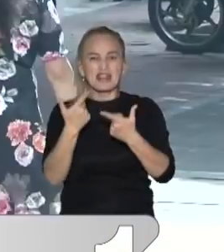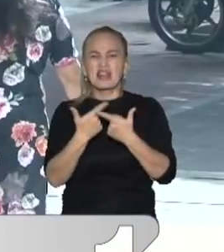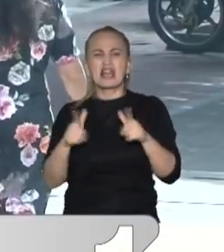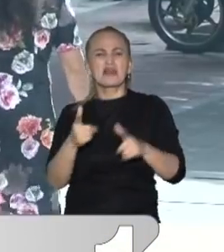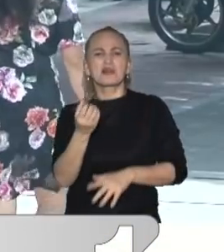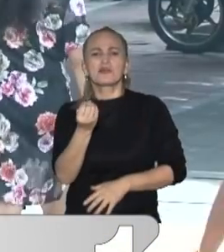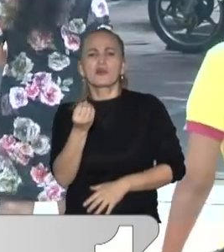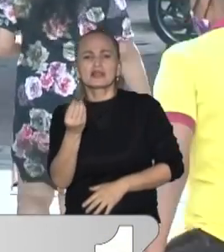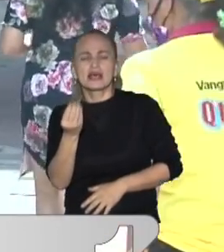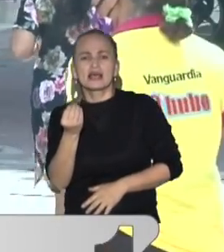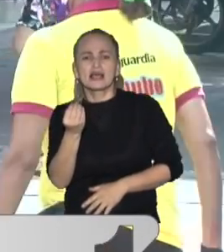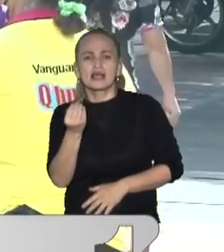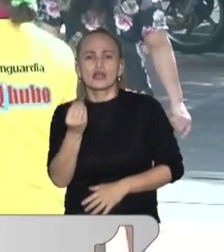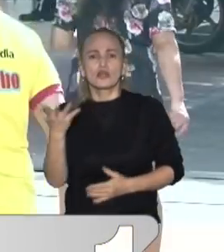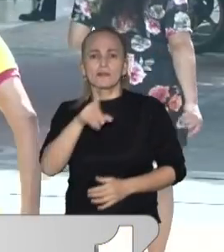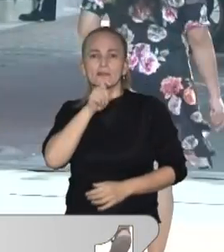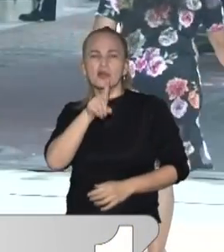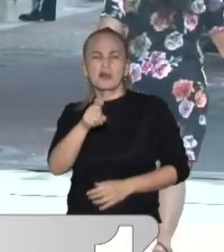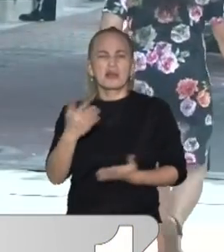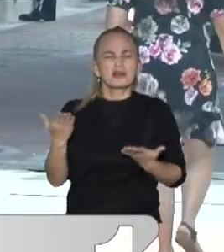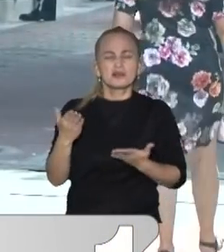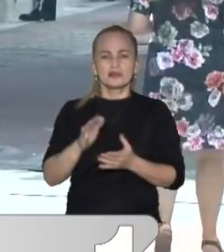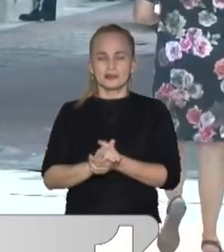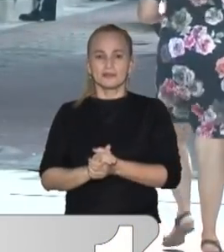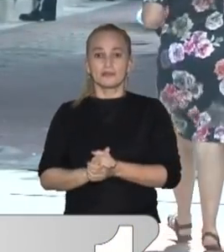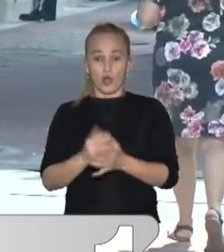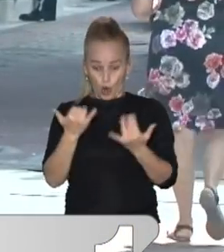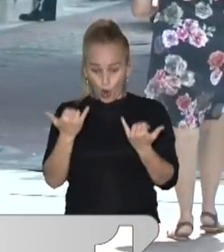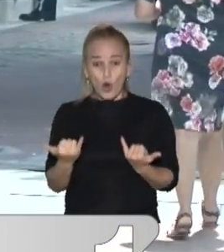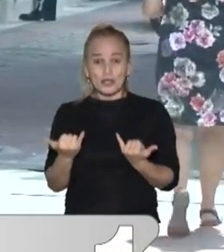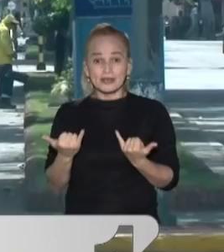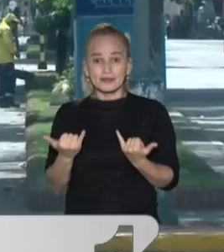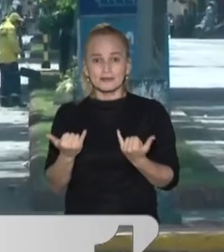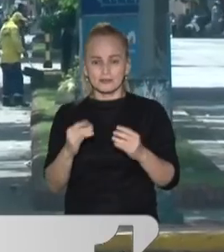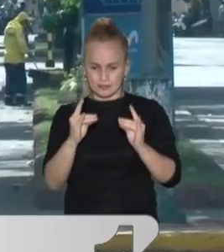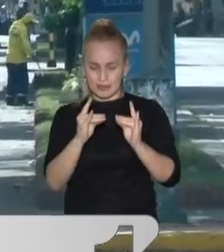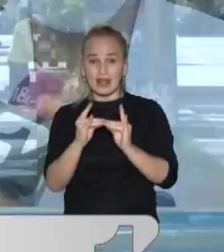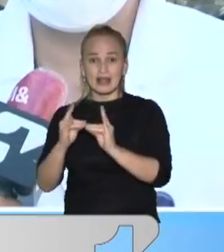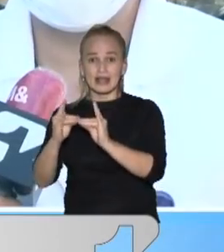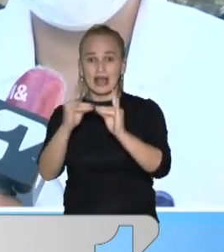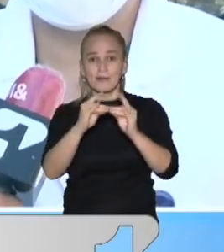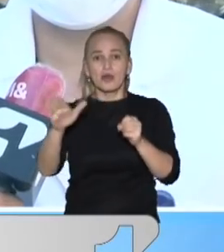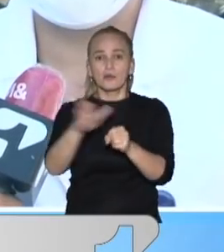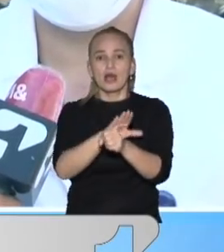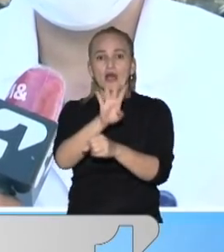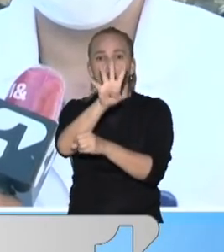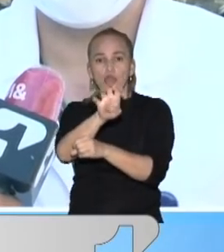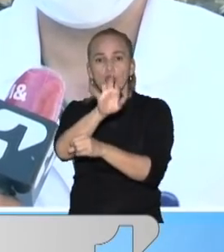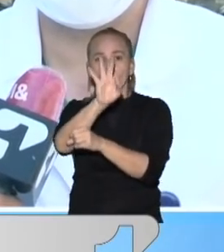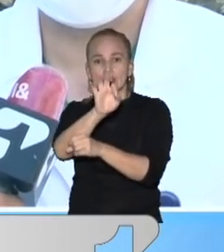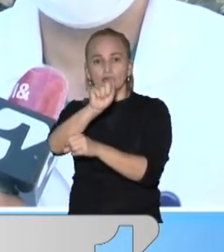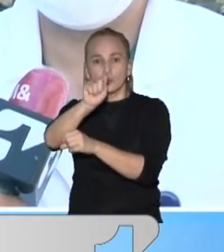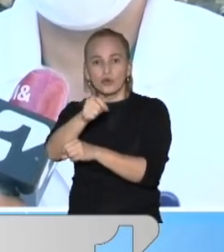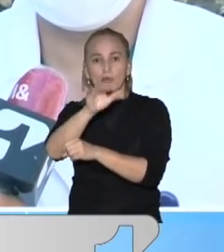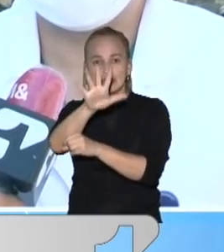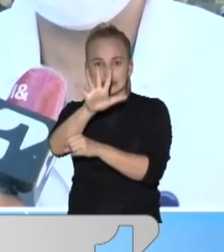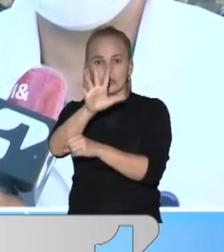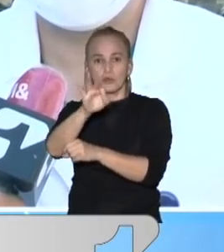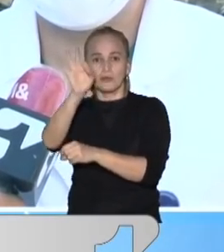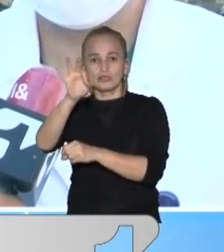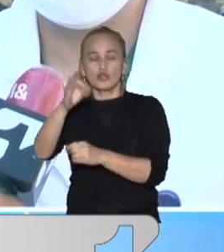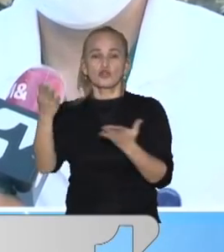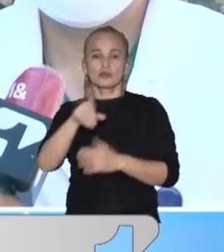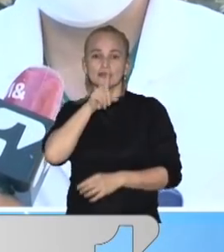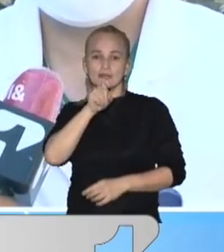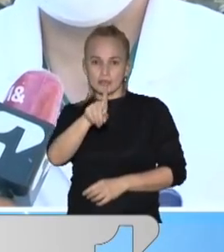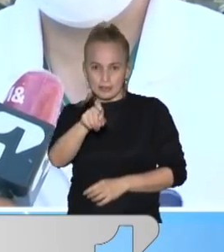en este momento en el área metropolitana? A la mañana de hoy teníamos ocupaciones de 98.5 en el área